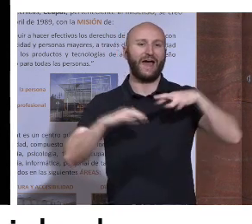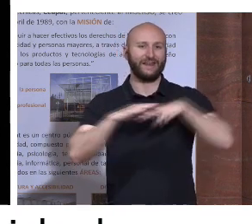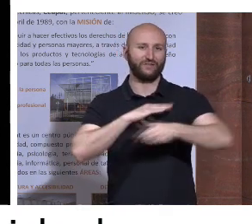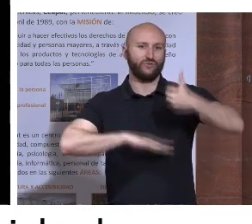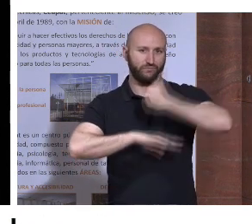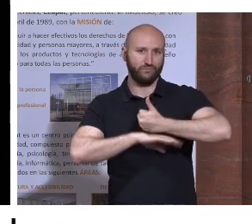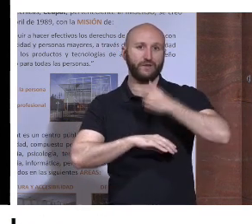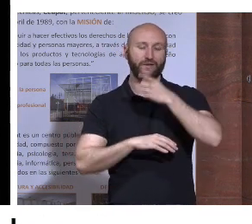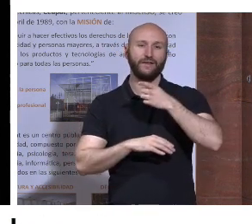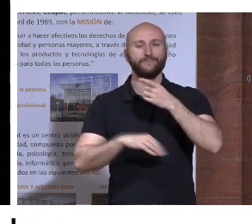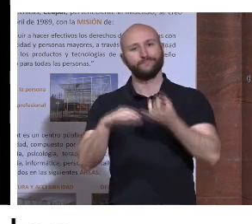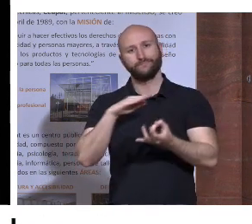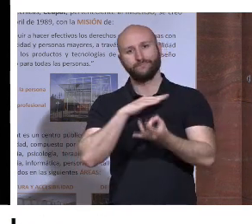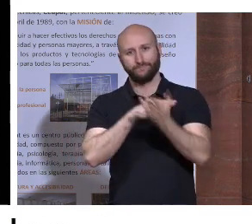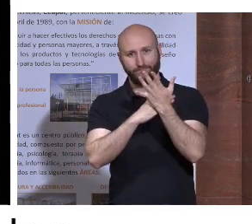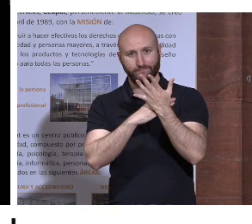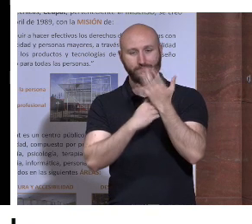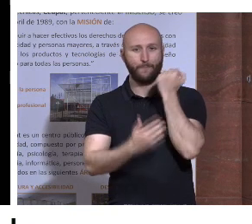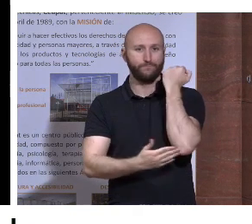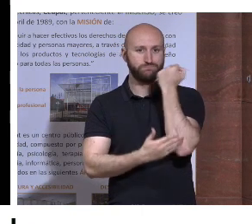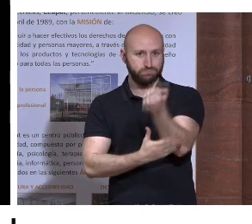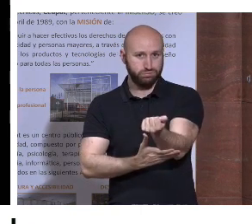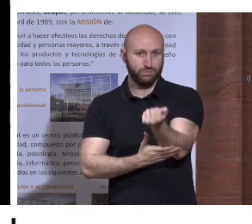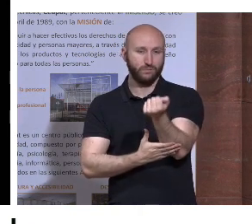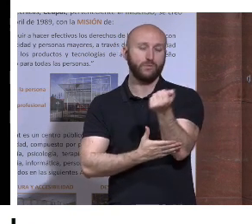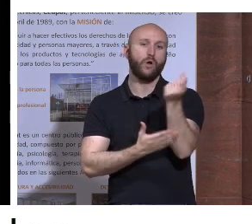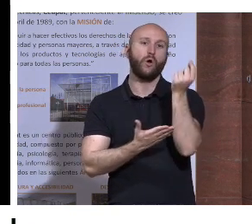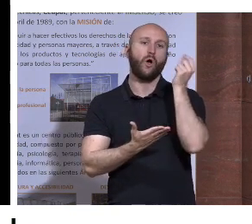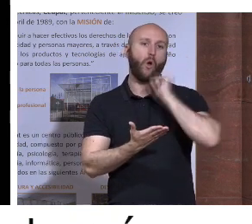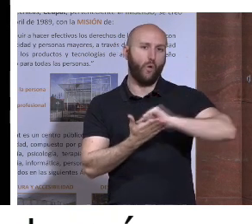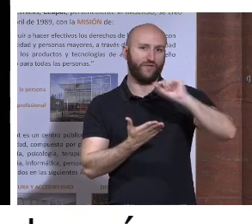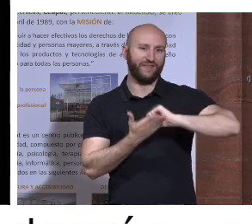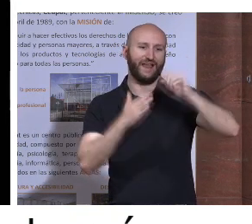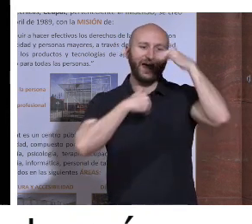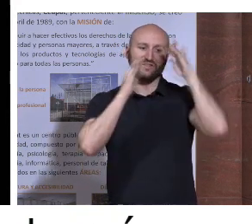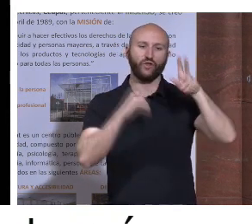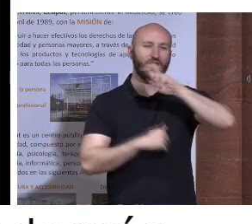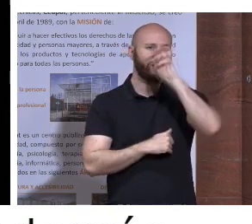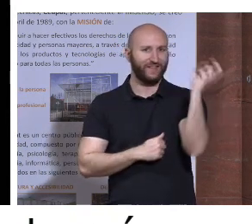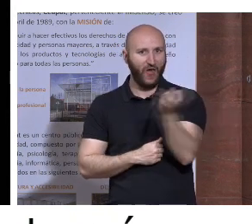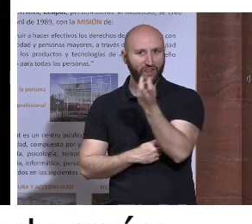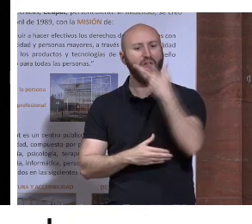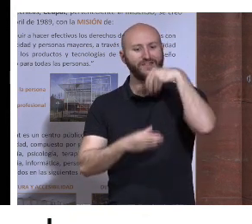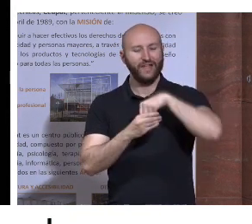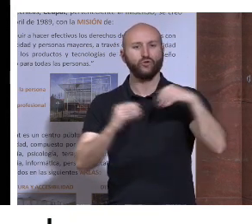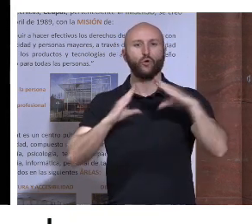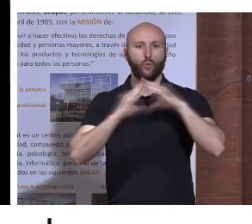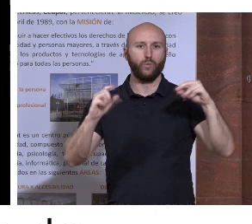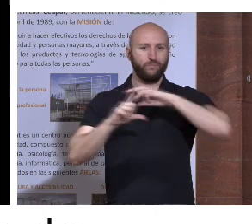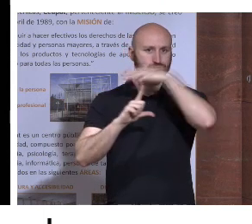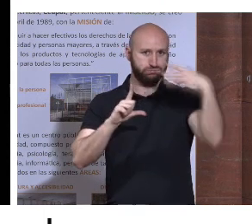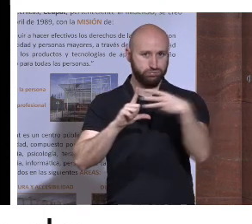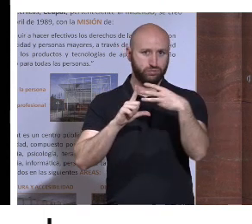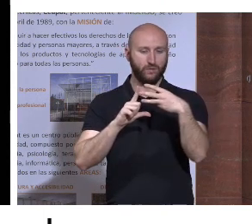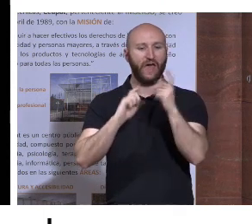que se creara y además apoyar que se creara una oficina de atención a la diversidad dentro del propio campus, que pusieran